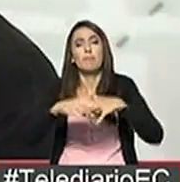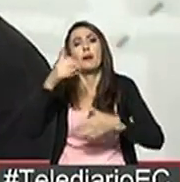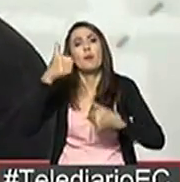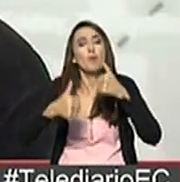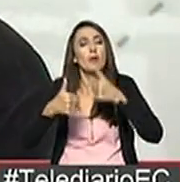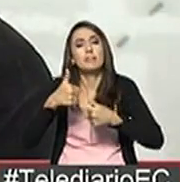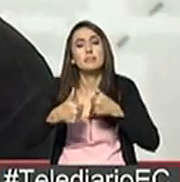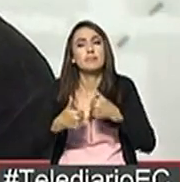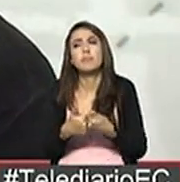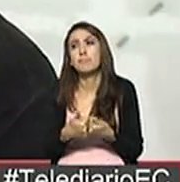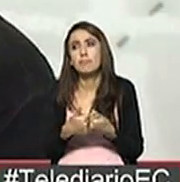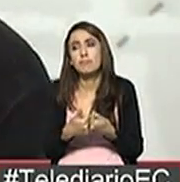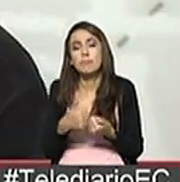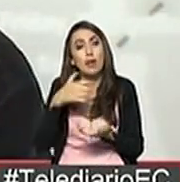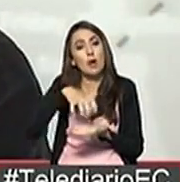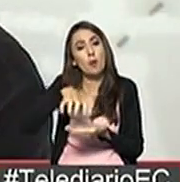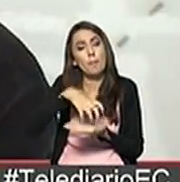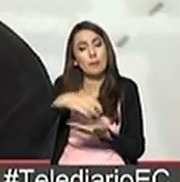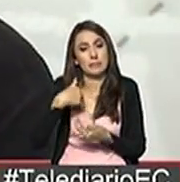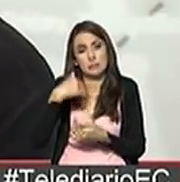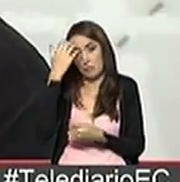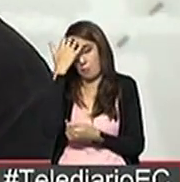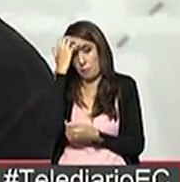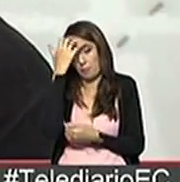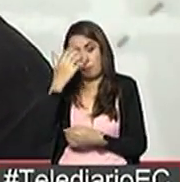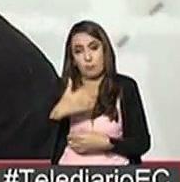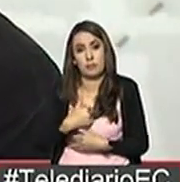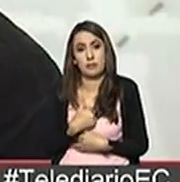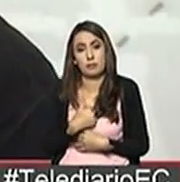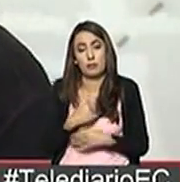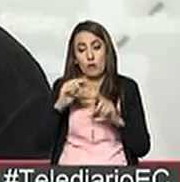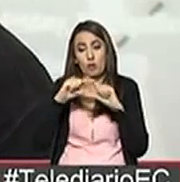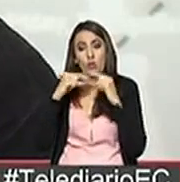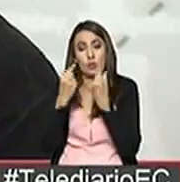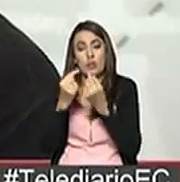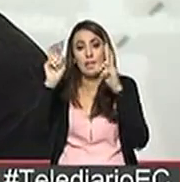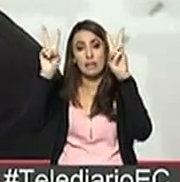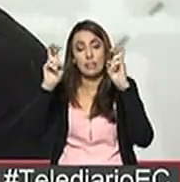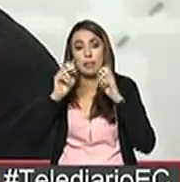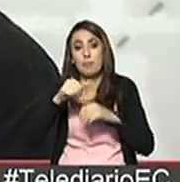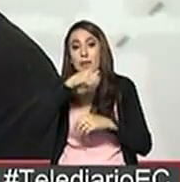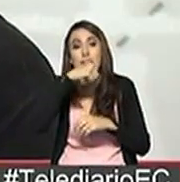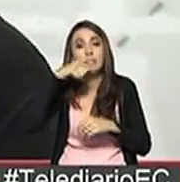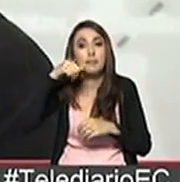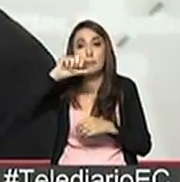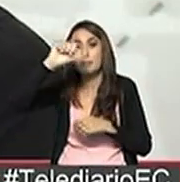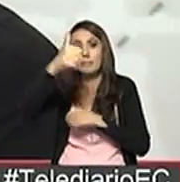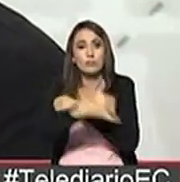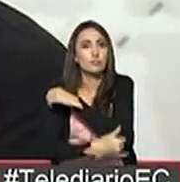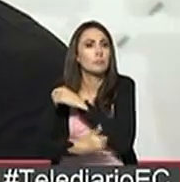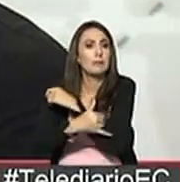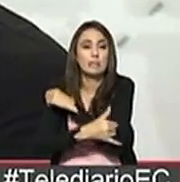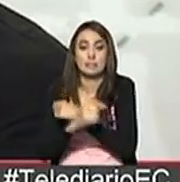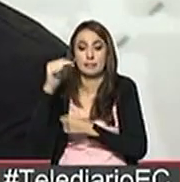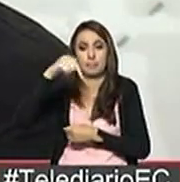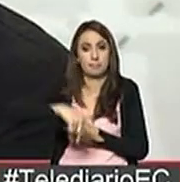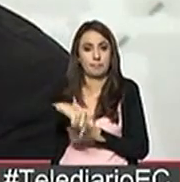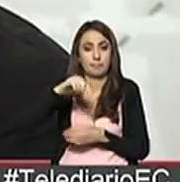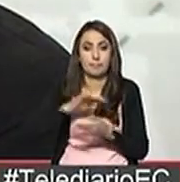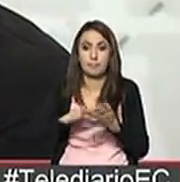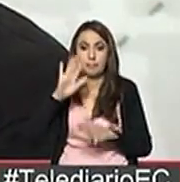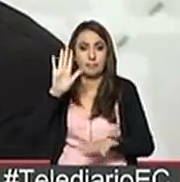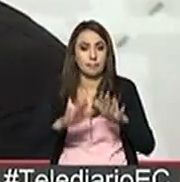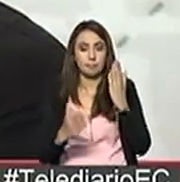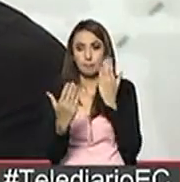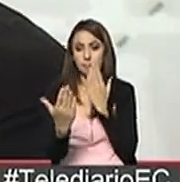que nos preocupa como gremio, es el tema también de las cervezas importadas. Ajá. Ahí se relacionaba un poco con